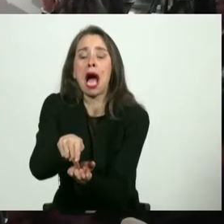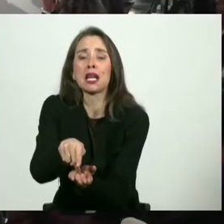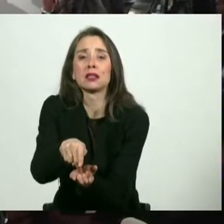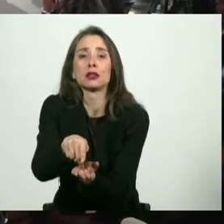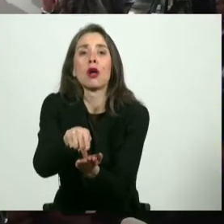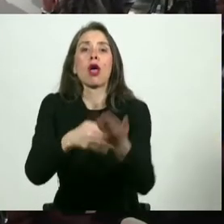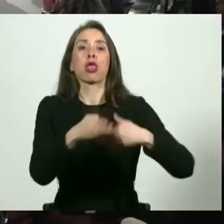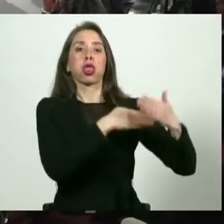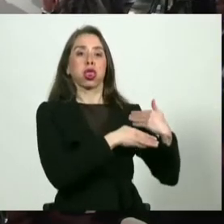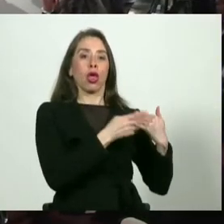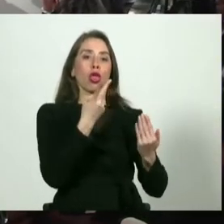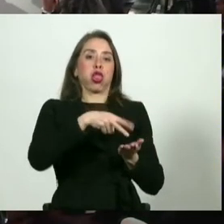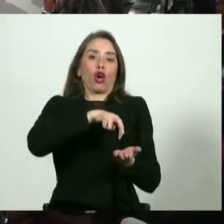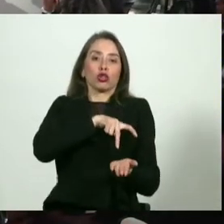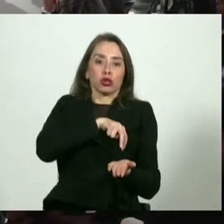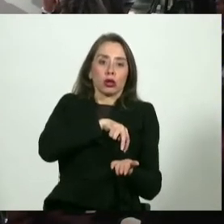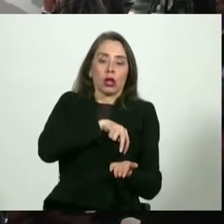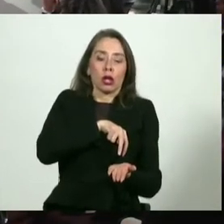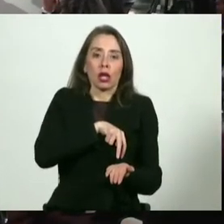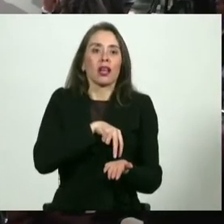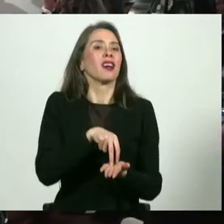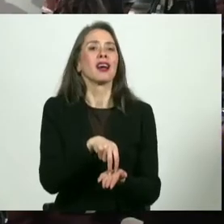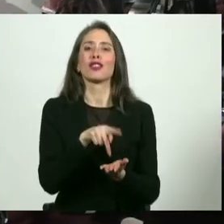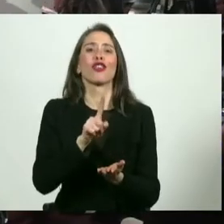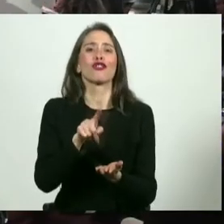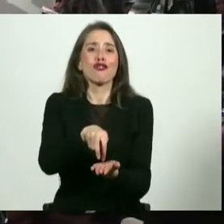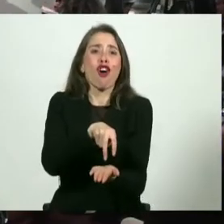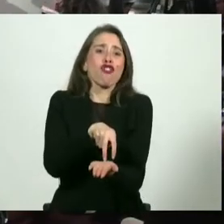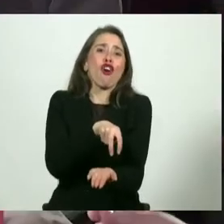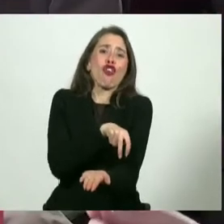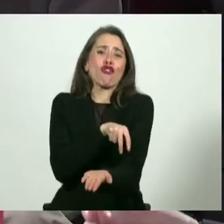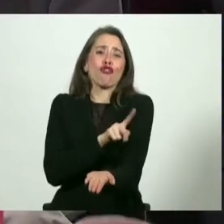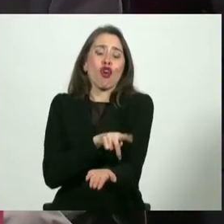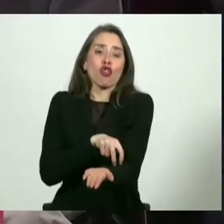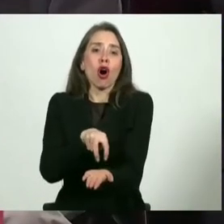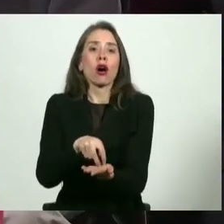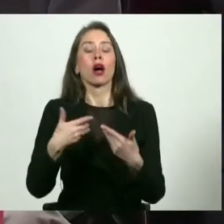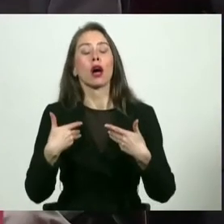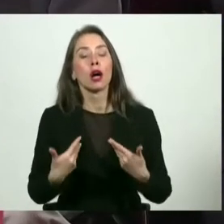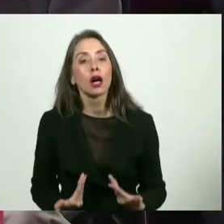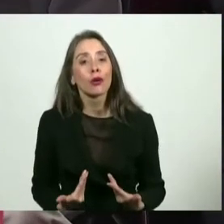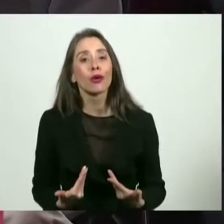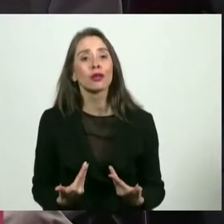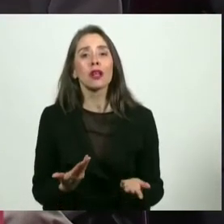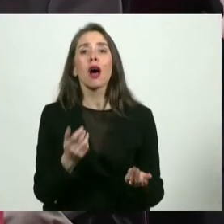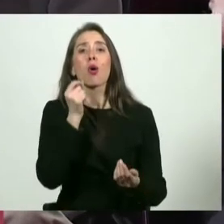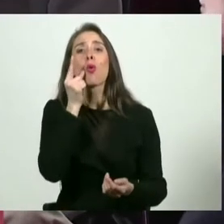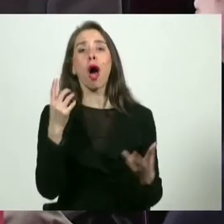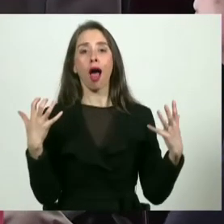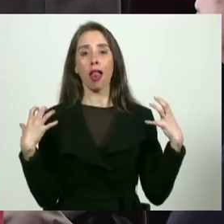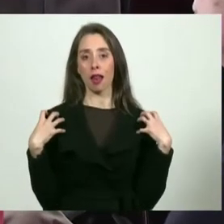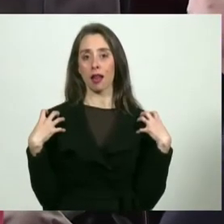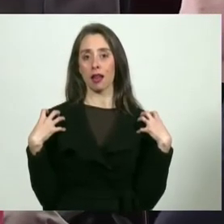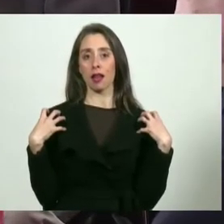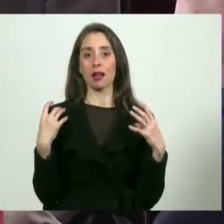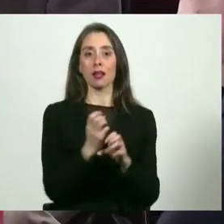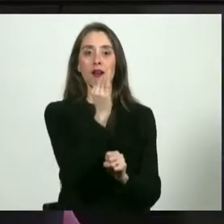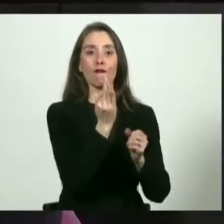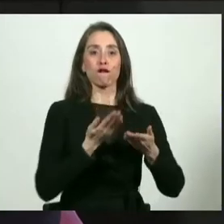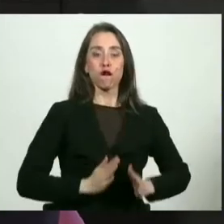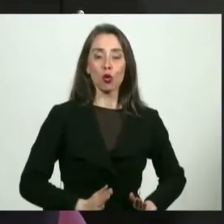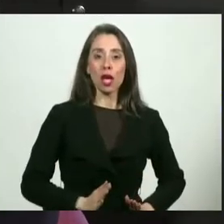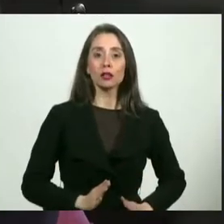que hemos avanzado, como se dice, pero la verdad es que desde la sociedad civil estamos agotados. Porque yo